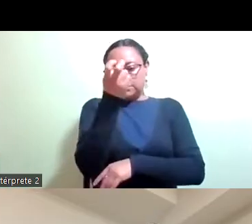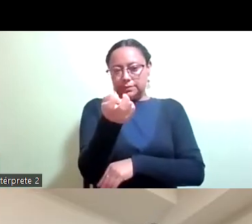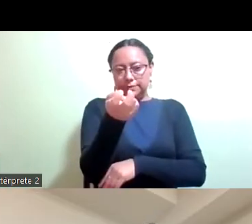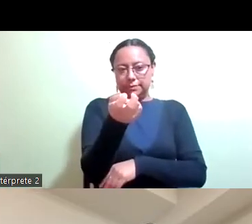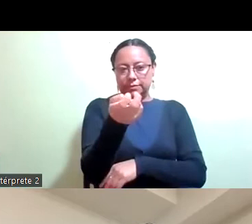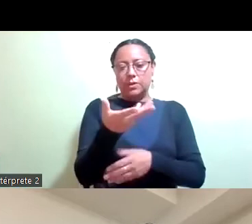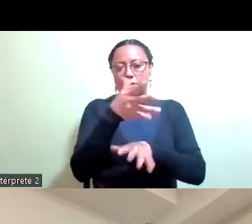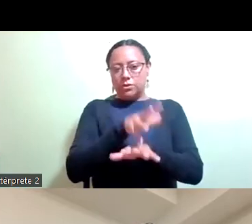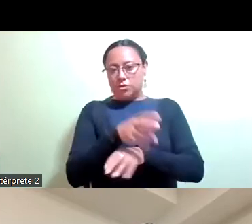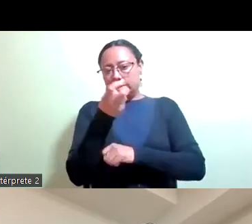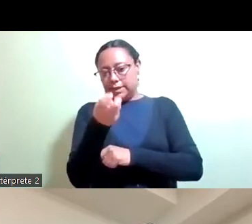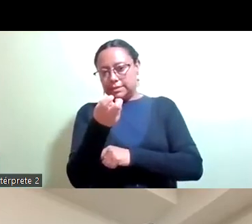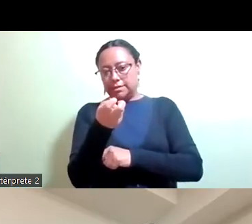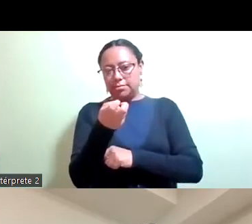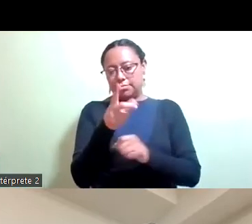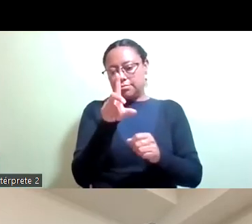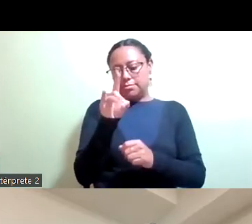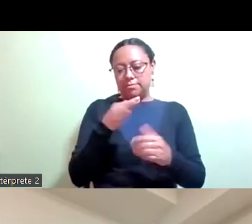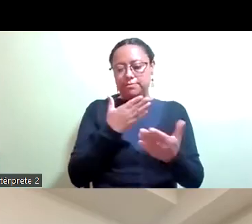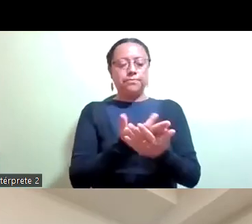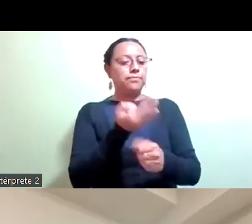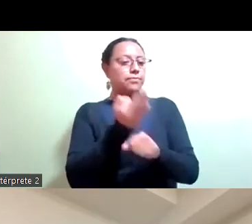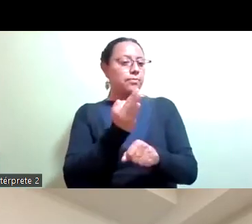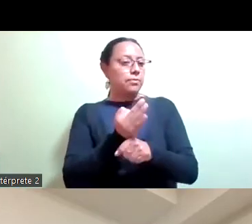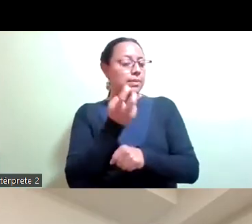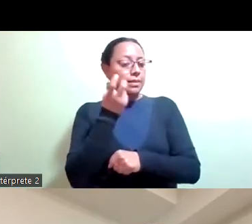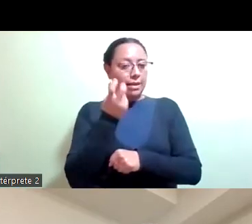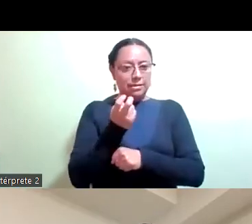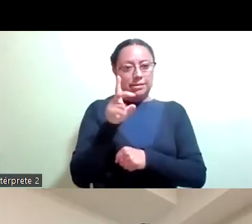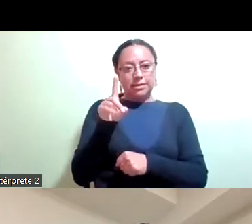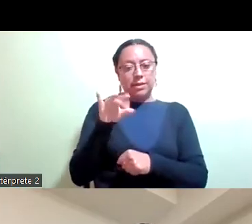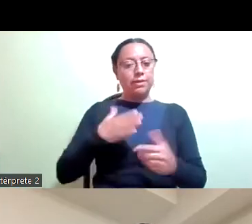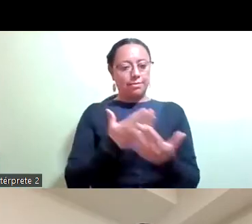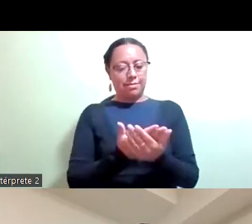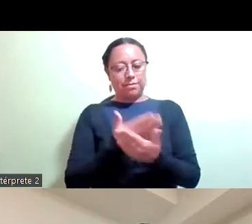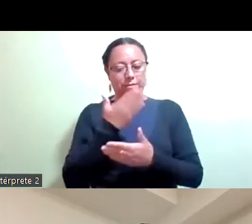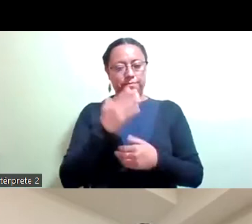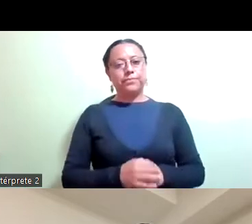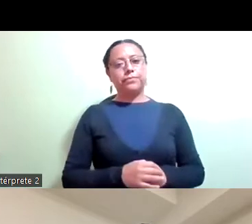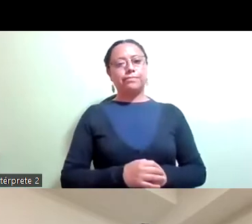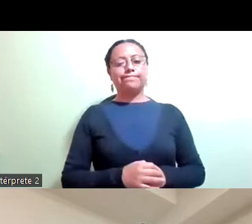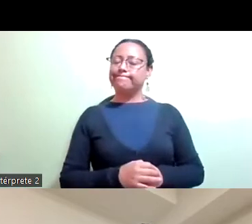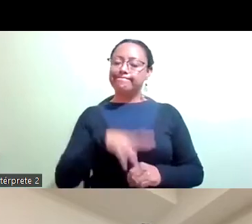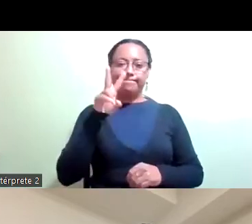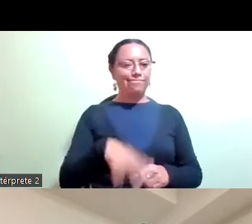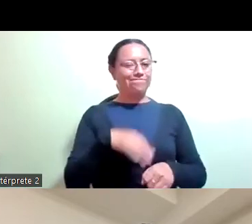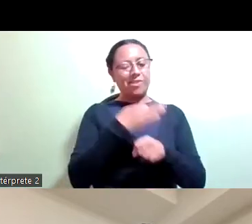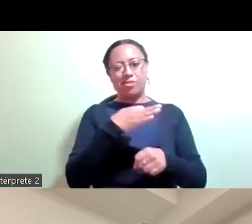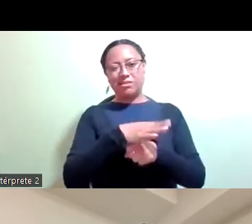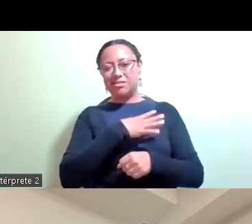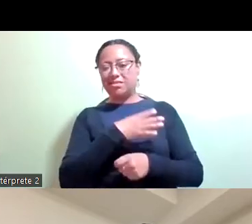el dictamen que estamos analizando, desgraciadamente, cuenta con muchos vicios de